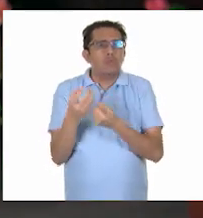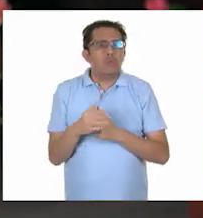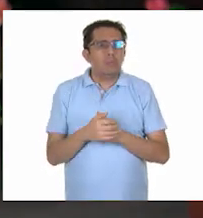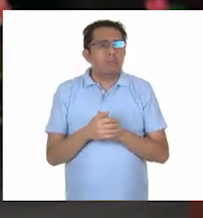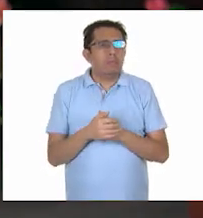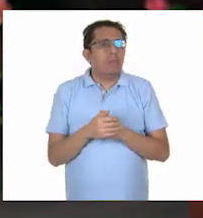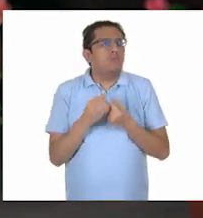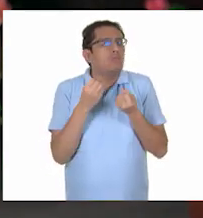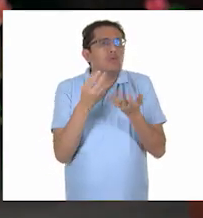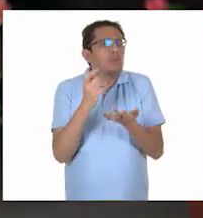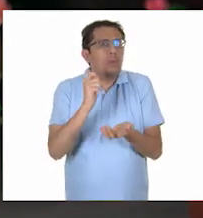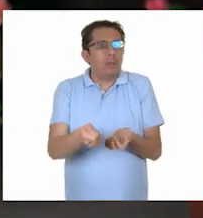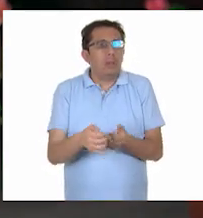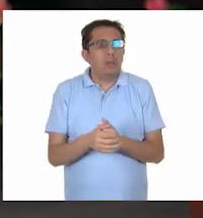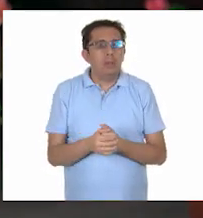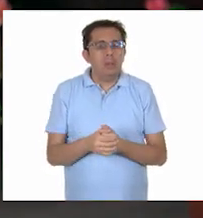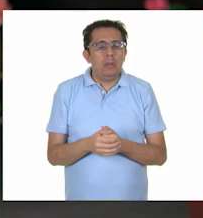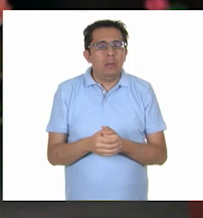sentido,